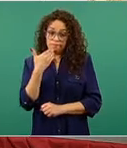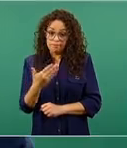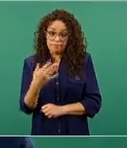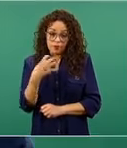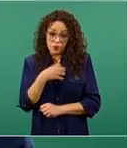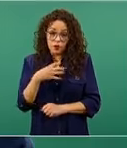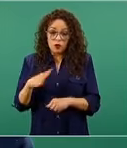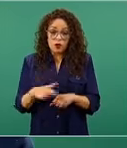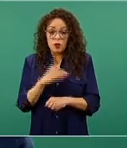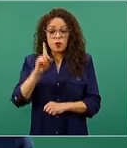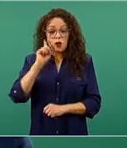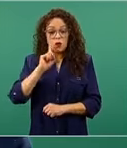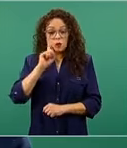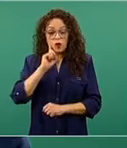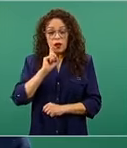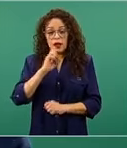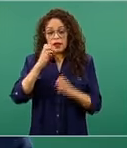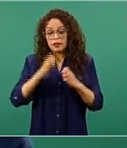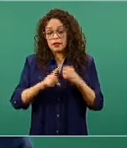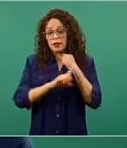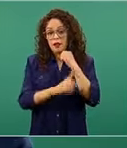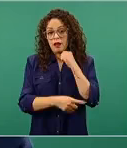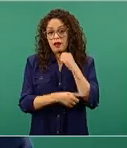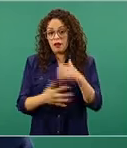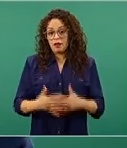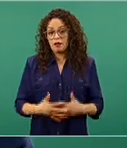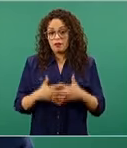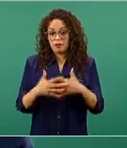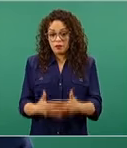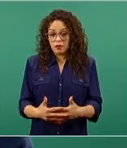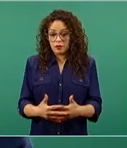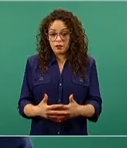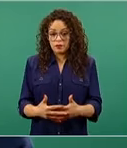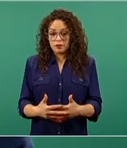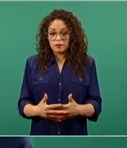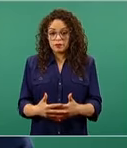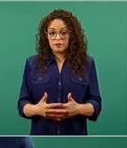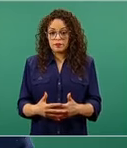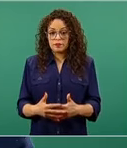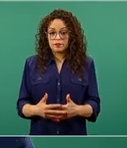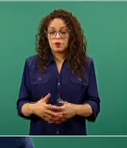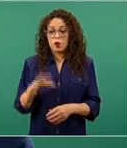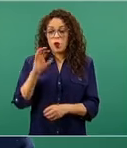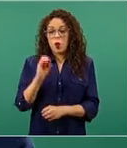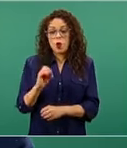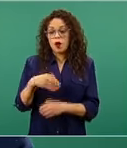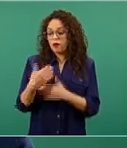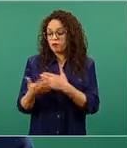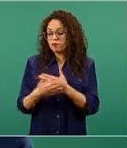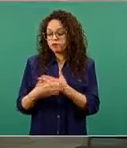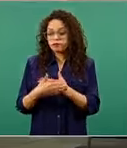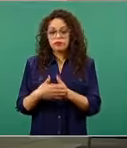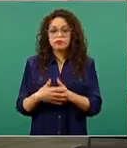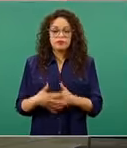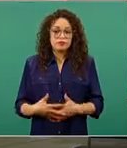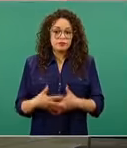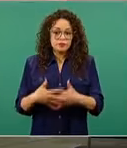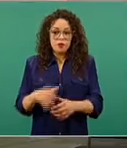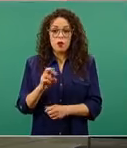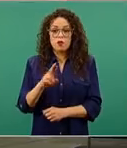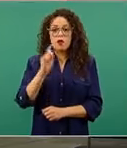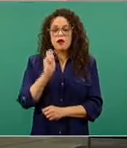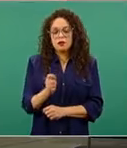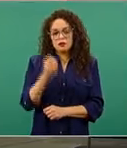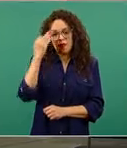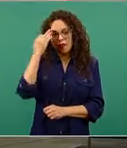mexicanas que están embarazadas o que vayan a estar embarazadas durante el periodo de vacunación serán protegidas